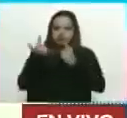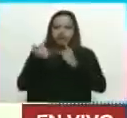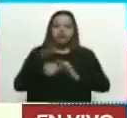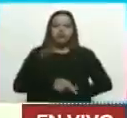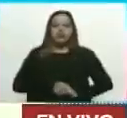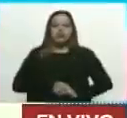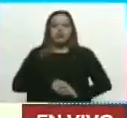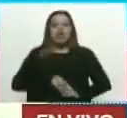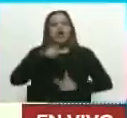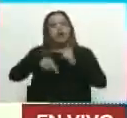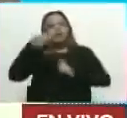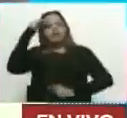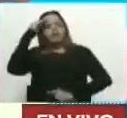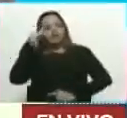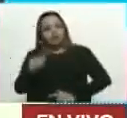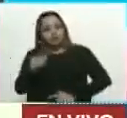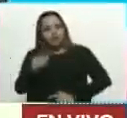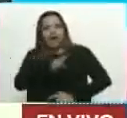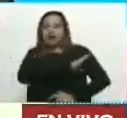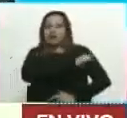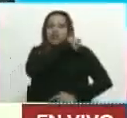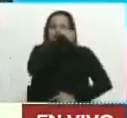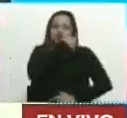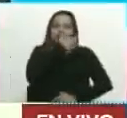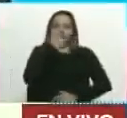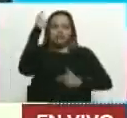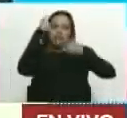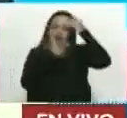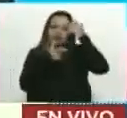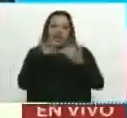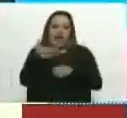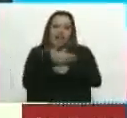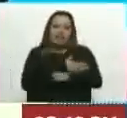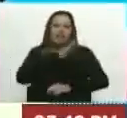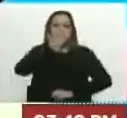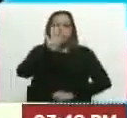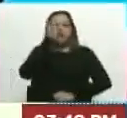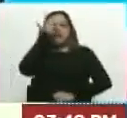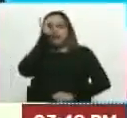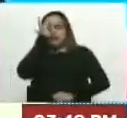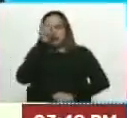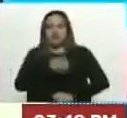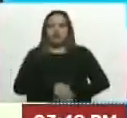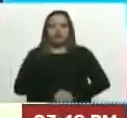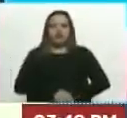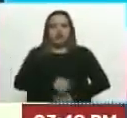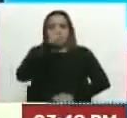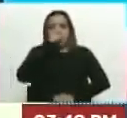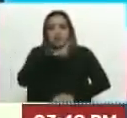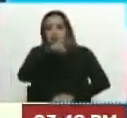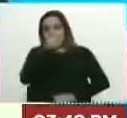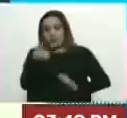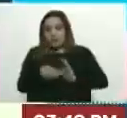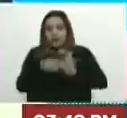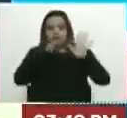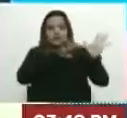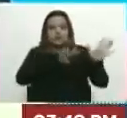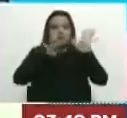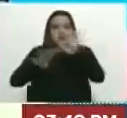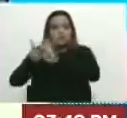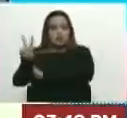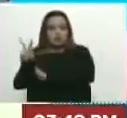Armada bajo la dirección de Hugo Chávez en la insurgencia del 4 de febrero de 1992